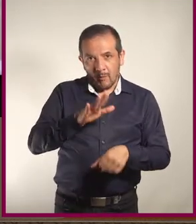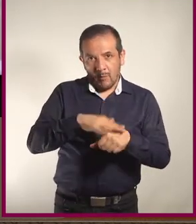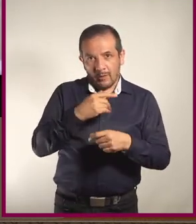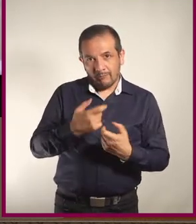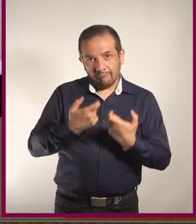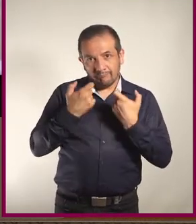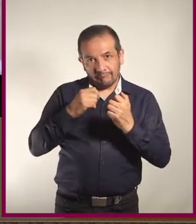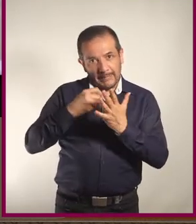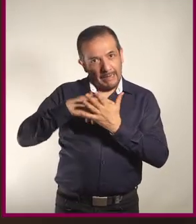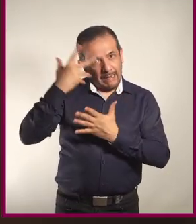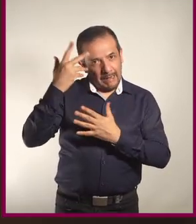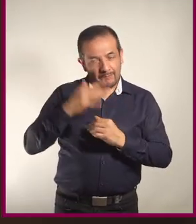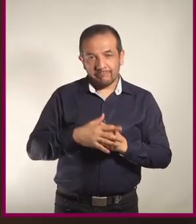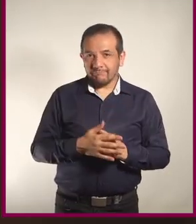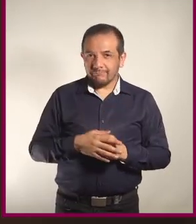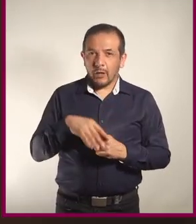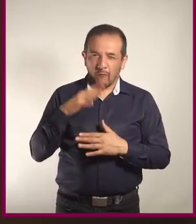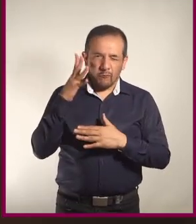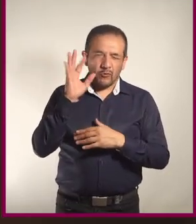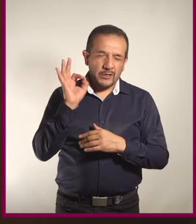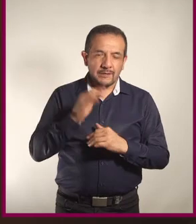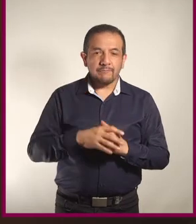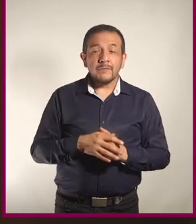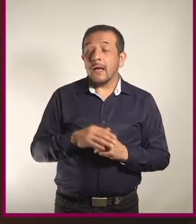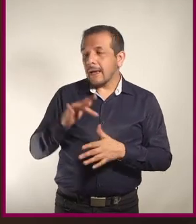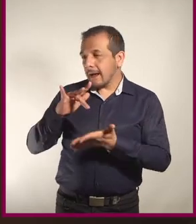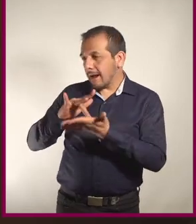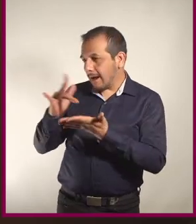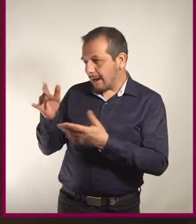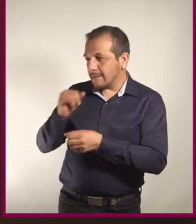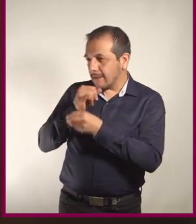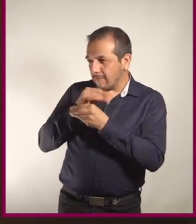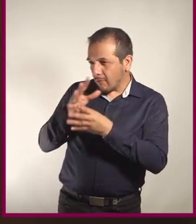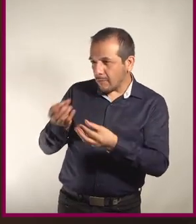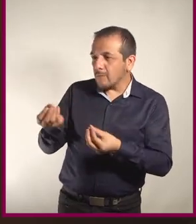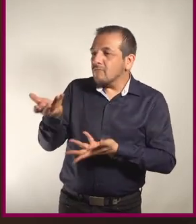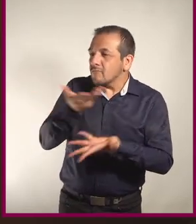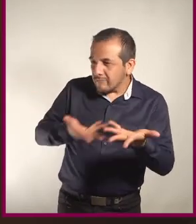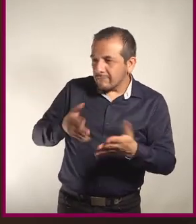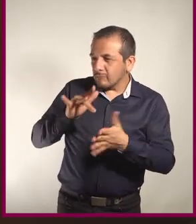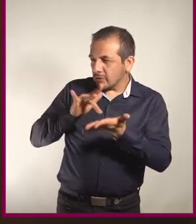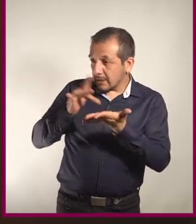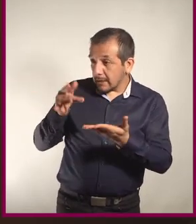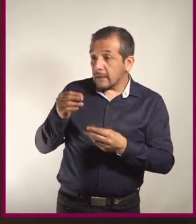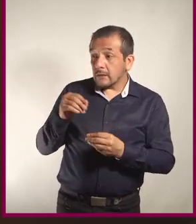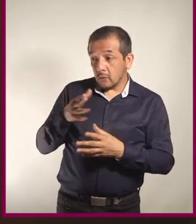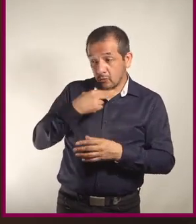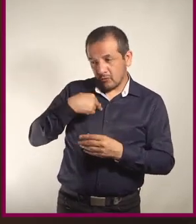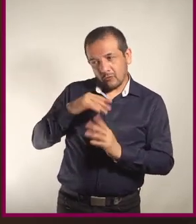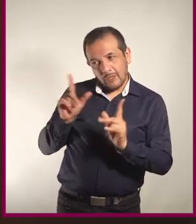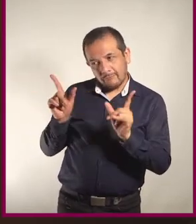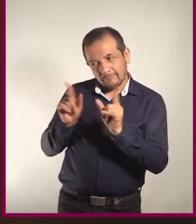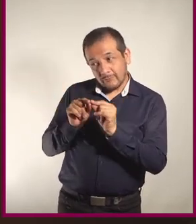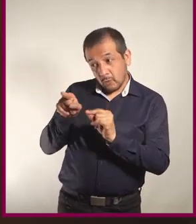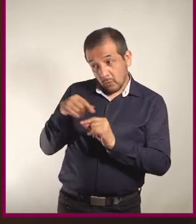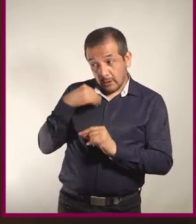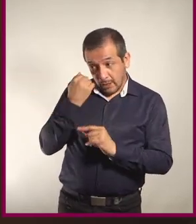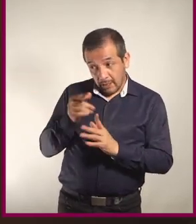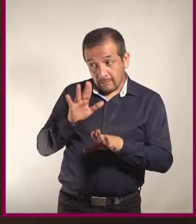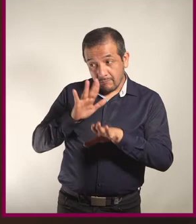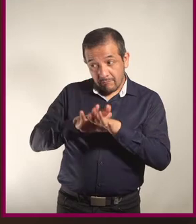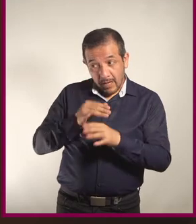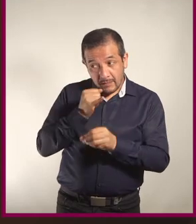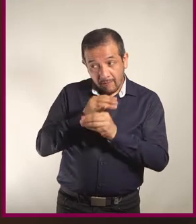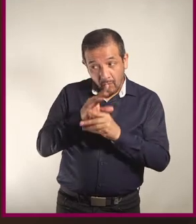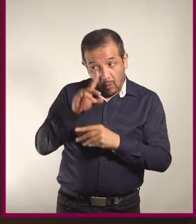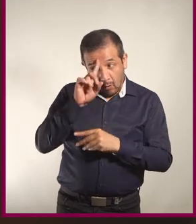prohibitivo el costo, ¿verdad? Doctor, muchísimas gracias por su tiempo, gracias por toda la información que nos comparte. Por nuestra parte es todo. No sé si usted